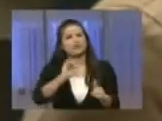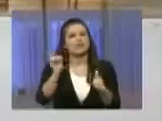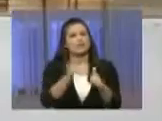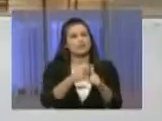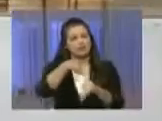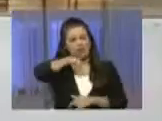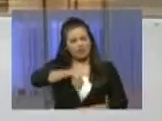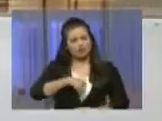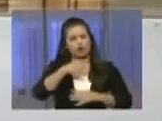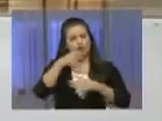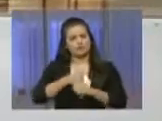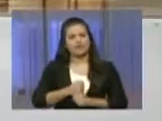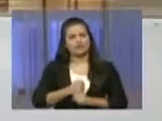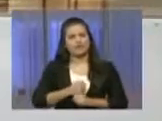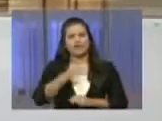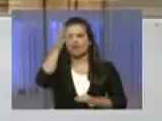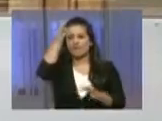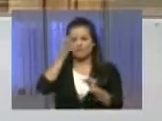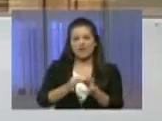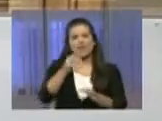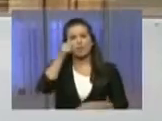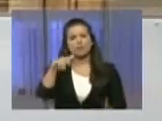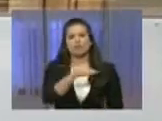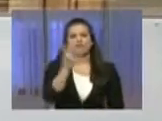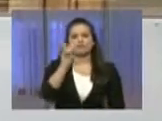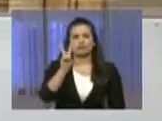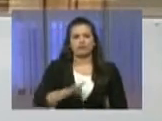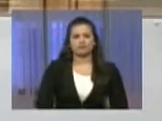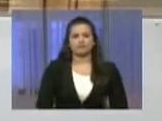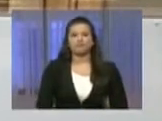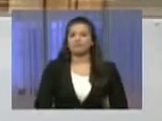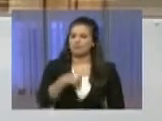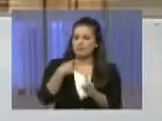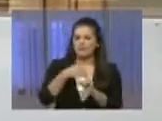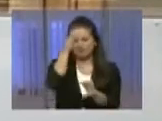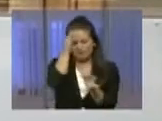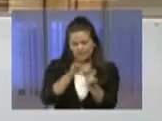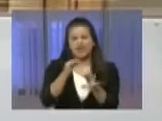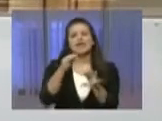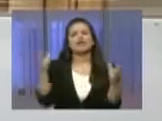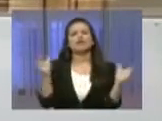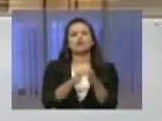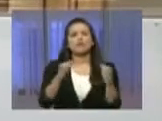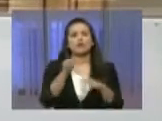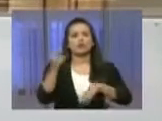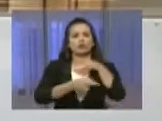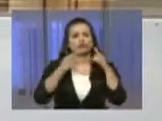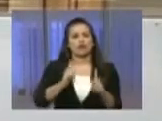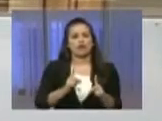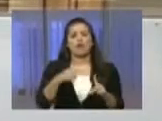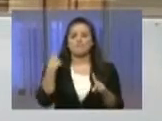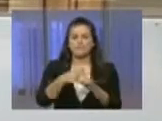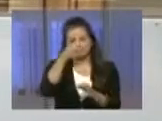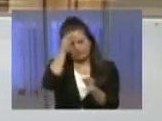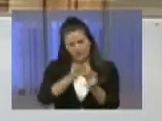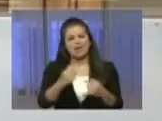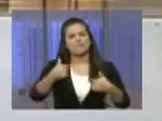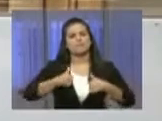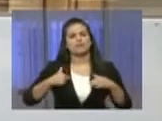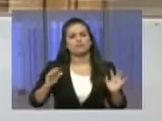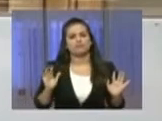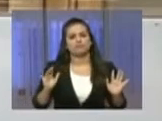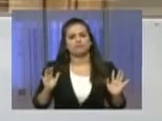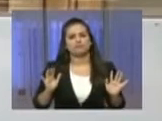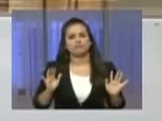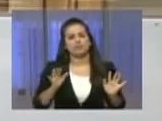fe en sí mismo Tengan fe en el pueblo de Venezuela y Tengan fe en las fuerza revolucionari y Tengan fe en mí que